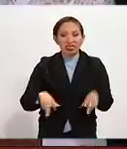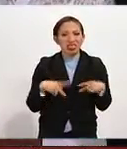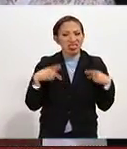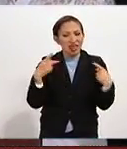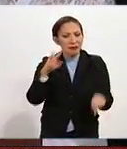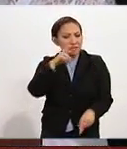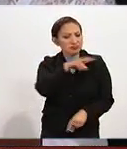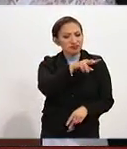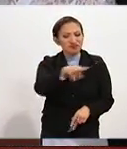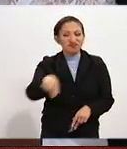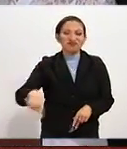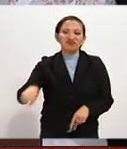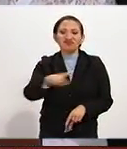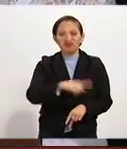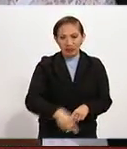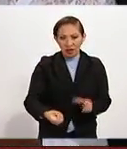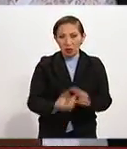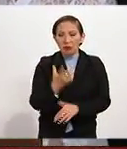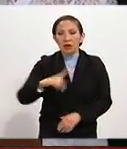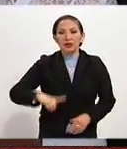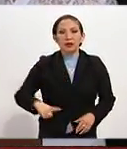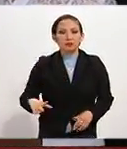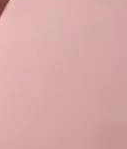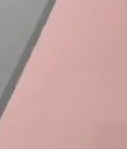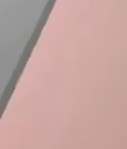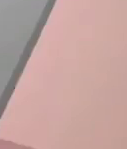a la que se va a enfrentar el nuevo gobierno.